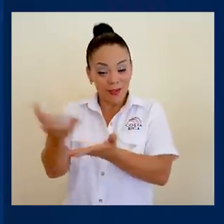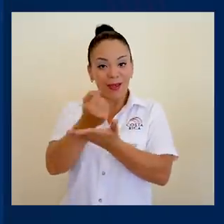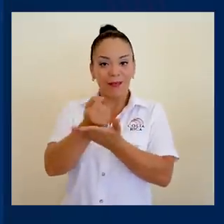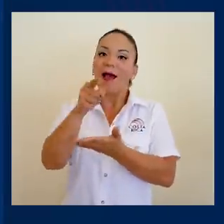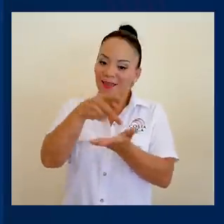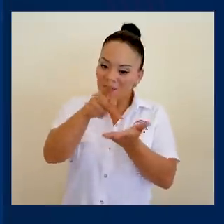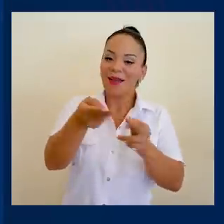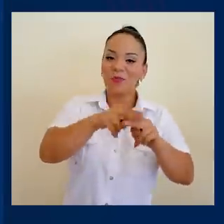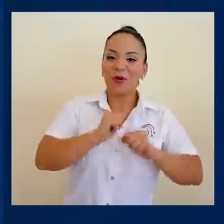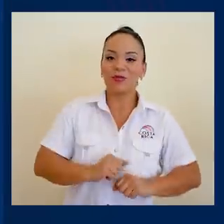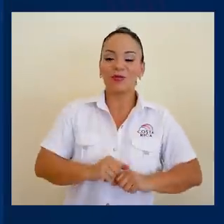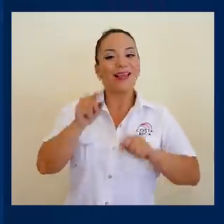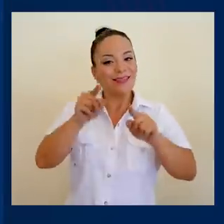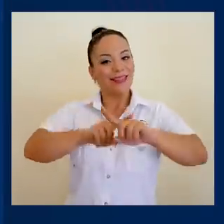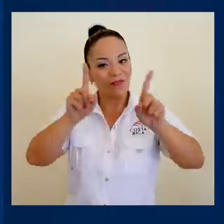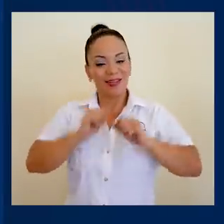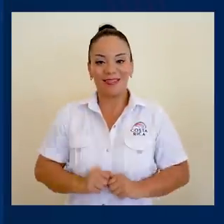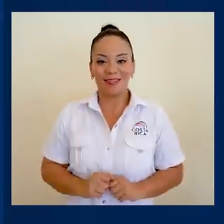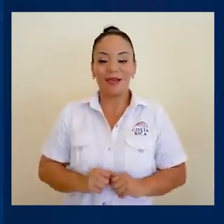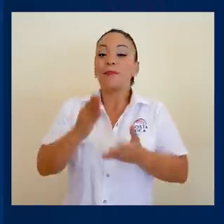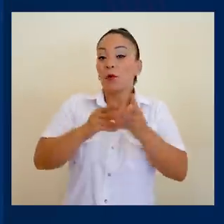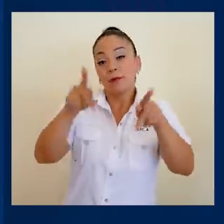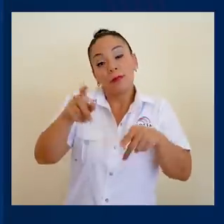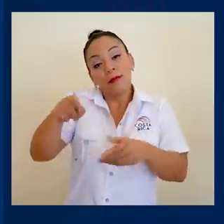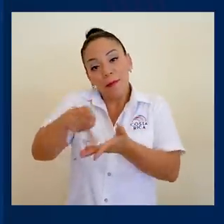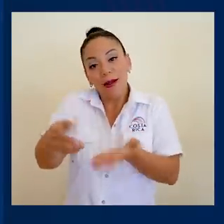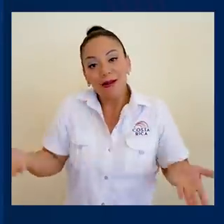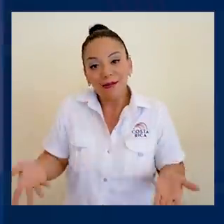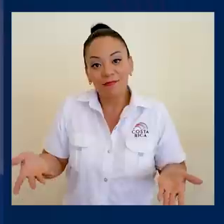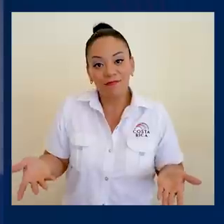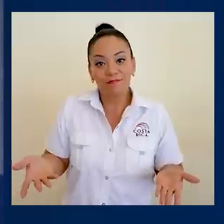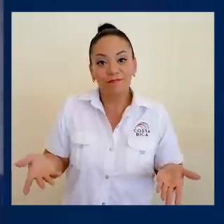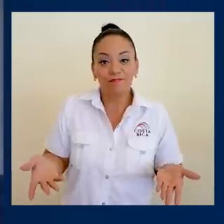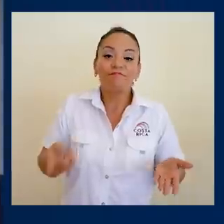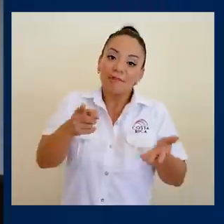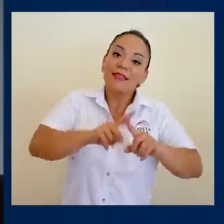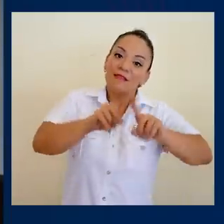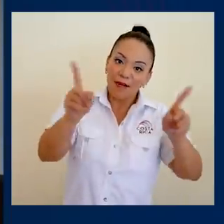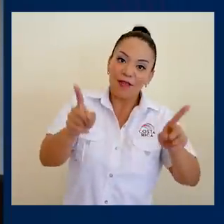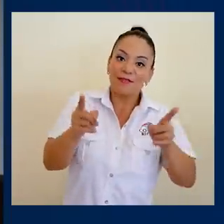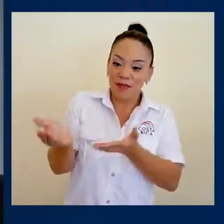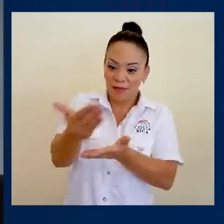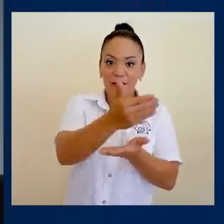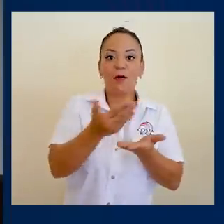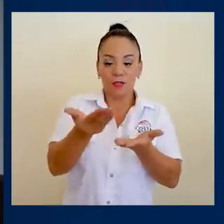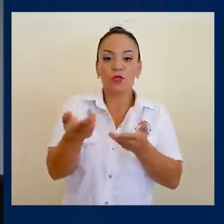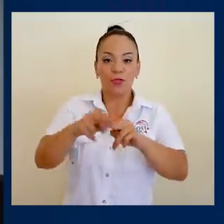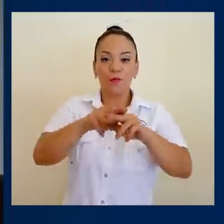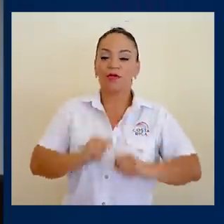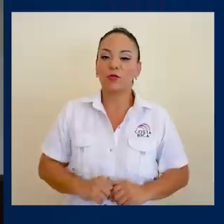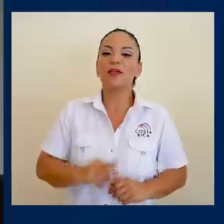más. Esa es la diferencia. Alguien tiene que pagar esa diferencia en